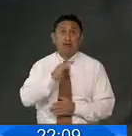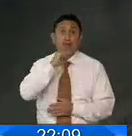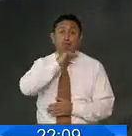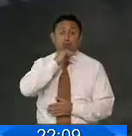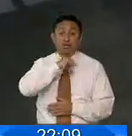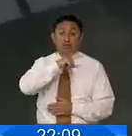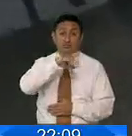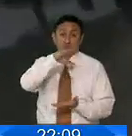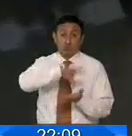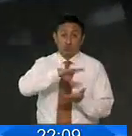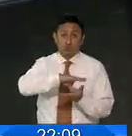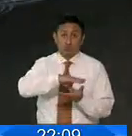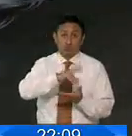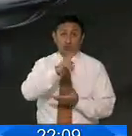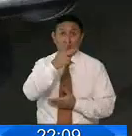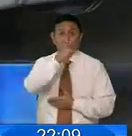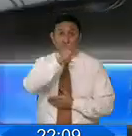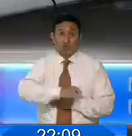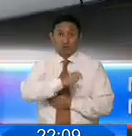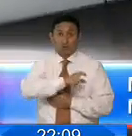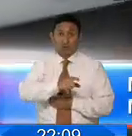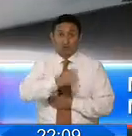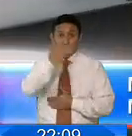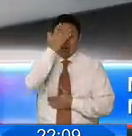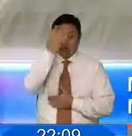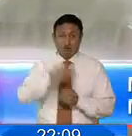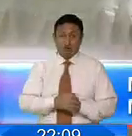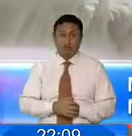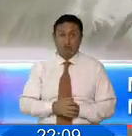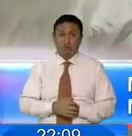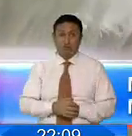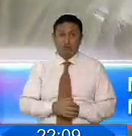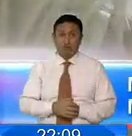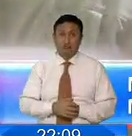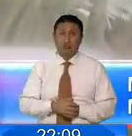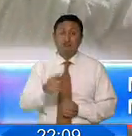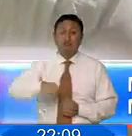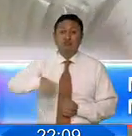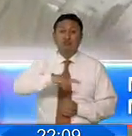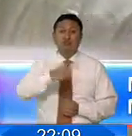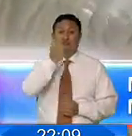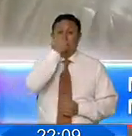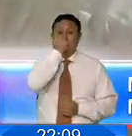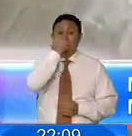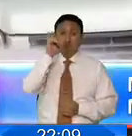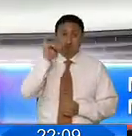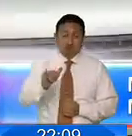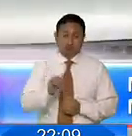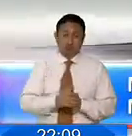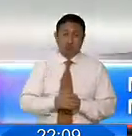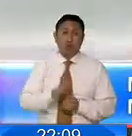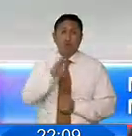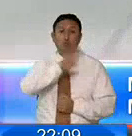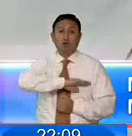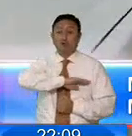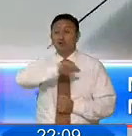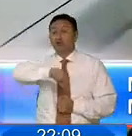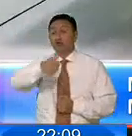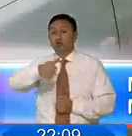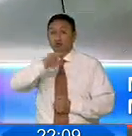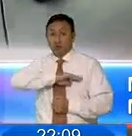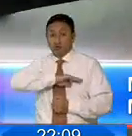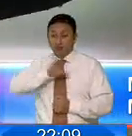ciudad la segunda con más casos confirmados de coronavirus en la provincia se mantiene en rojo este municipio al igual que otros de manabí